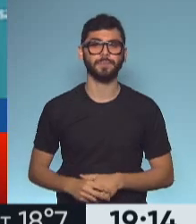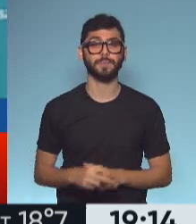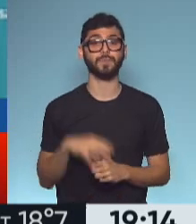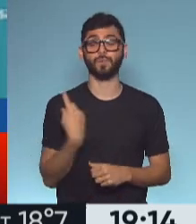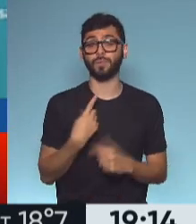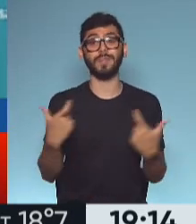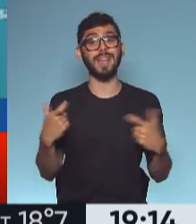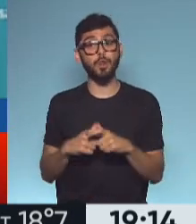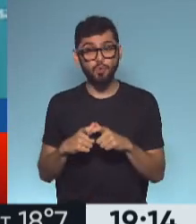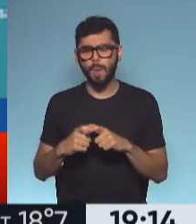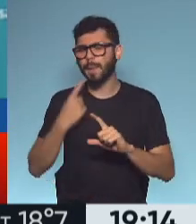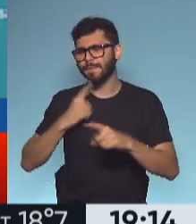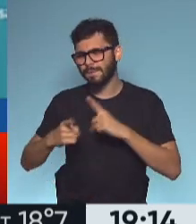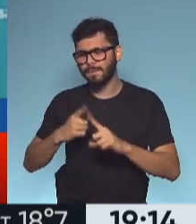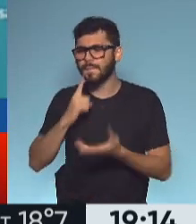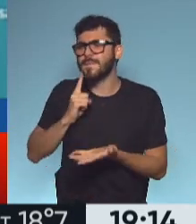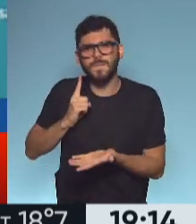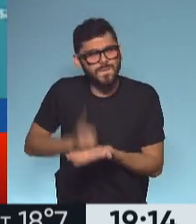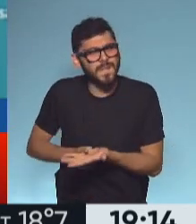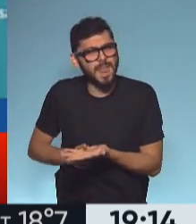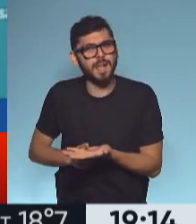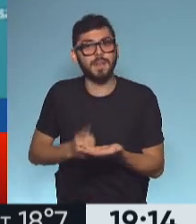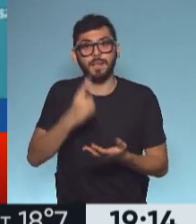para consensuar medidas llevamos